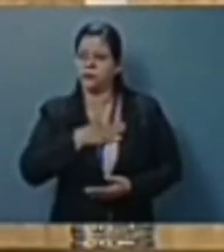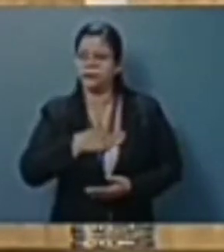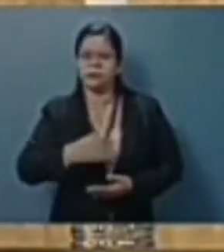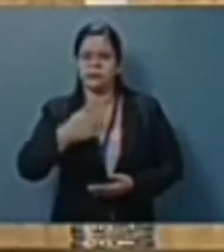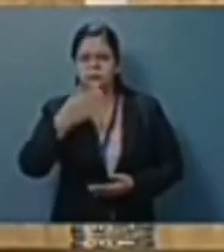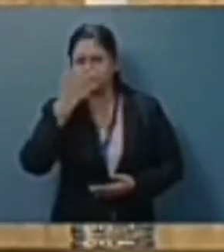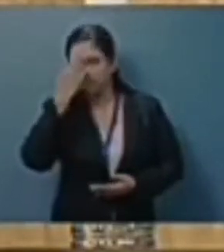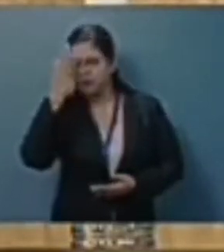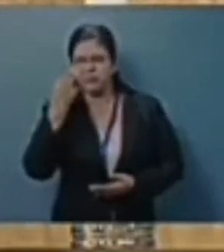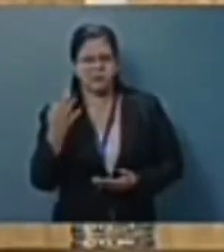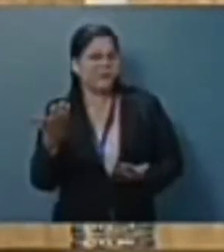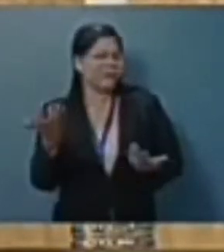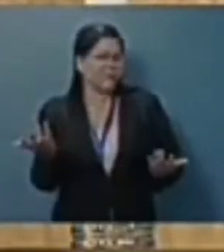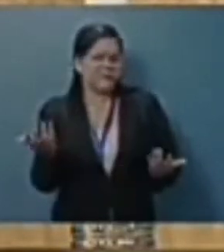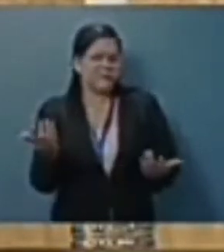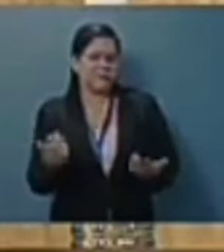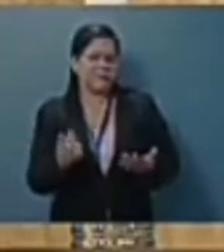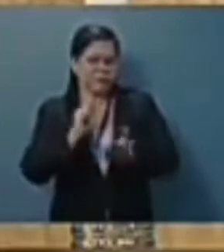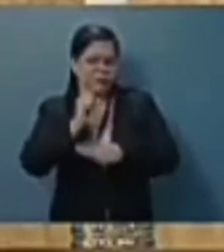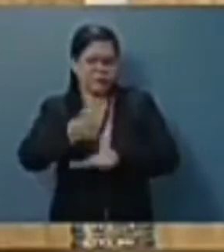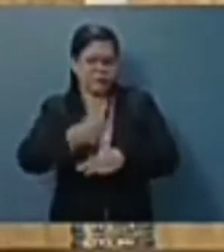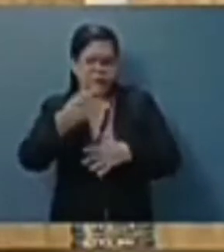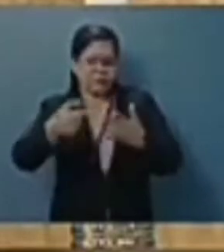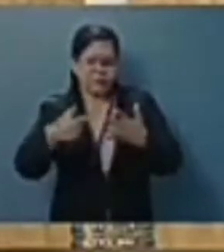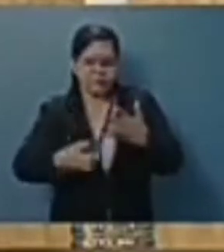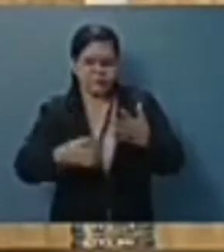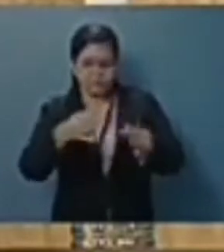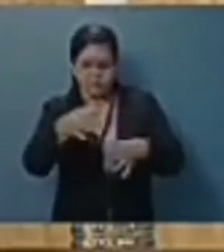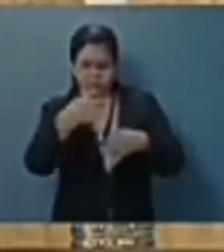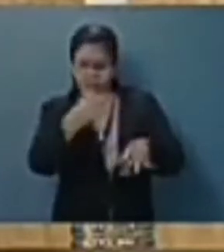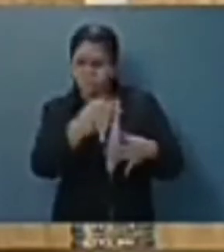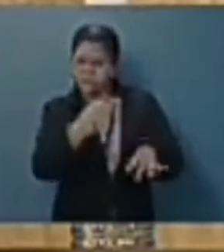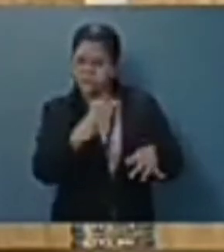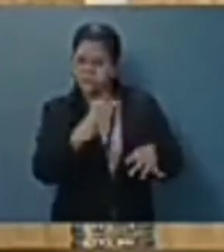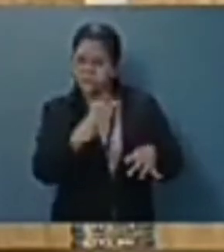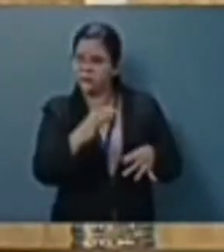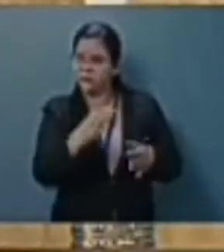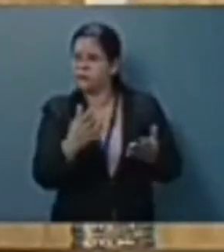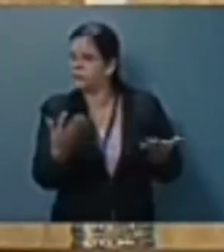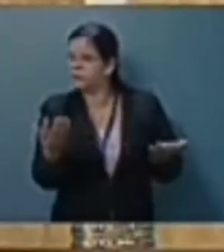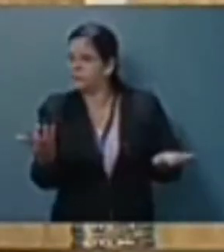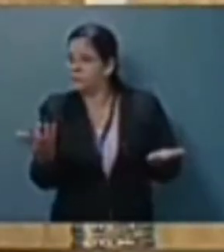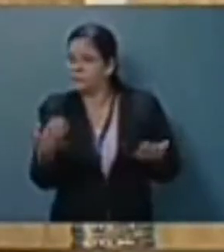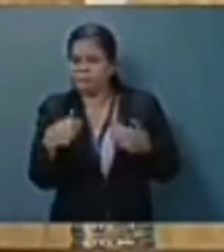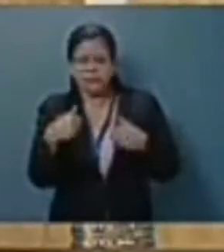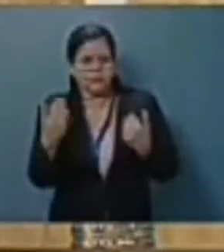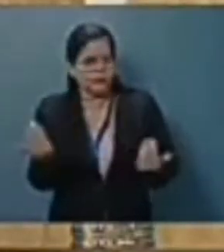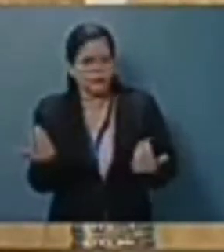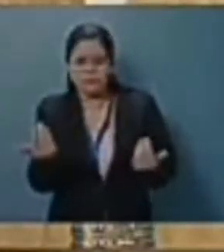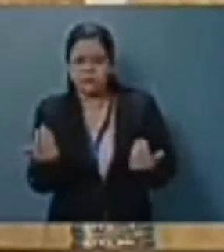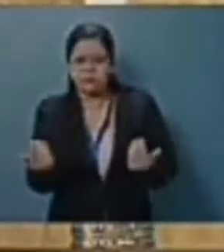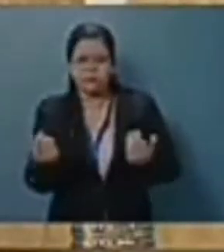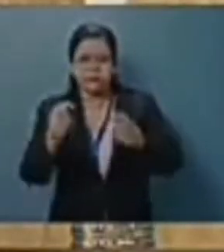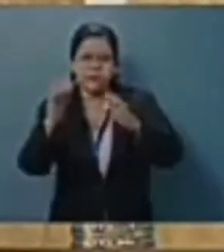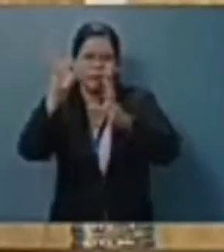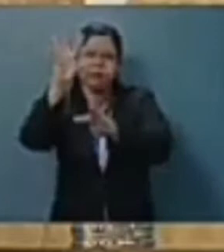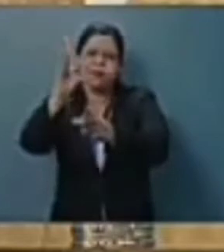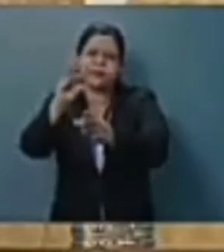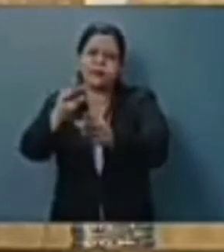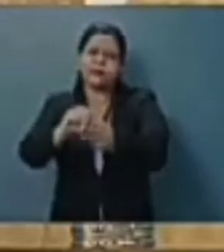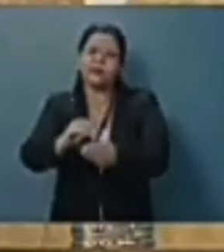sin sentido querer crear una ley en papel sin ni siquiera tener un censo